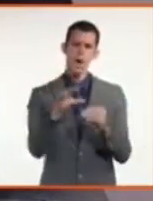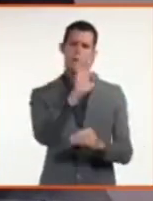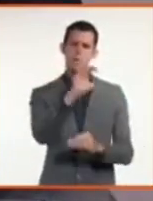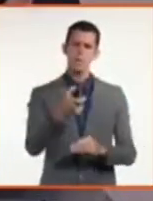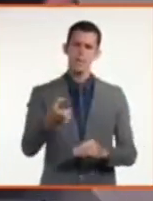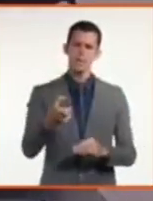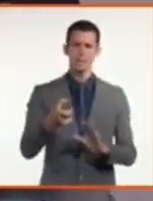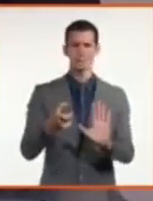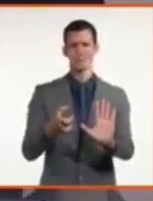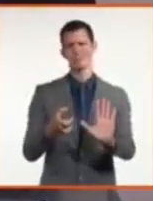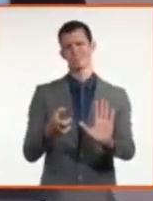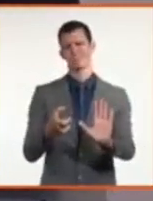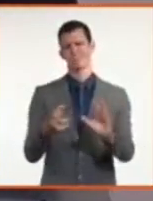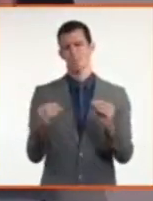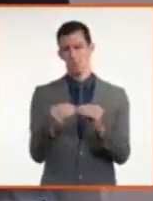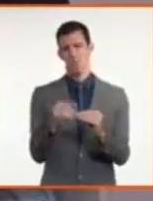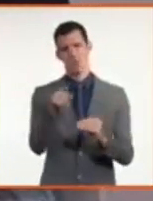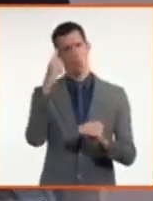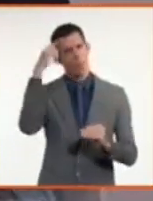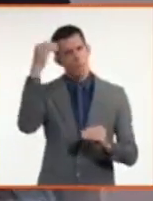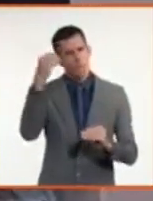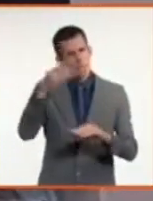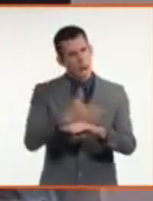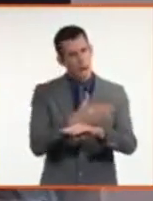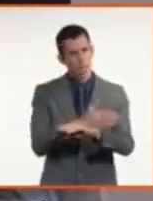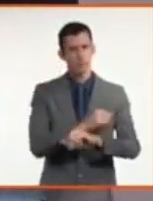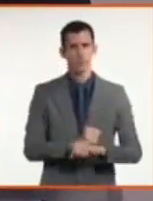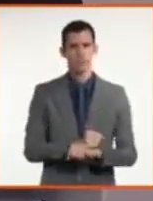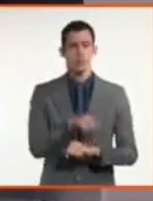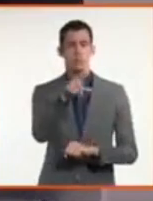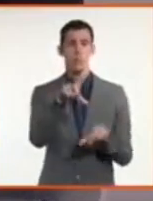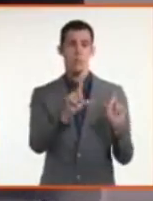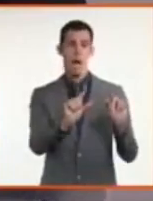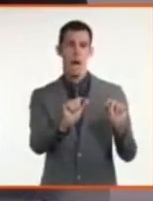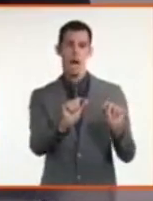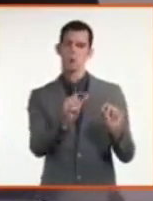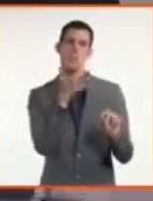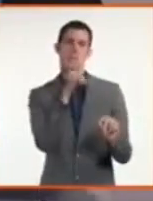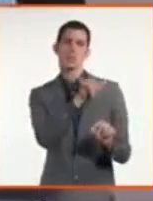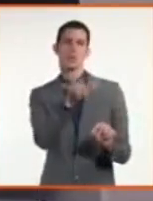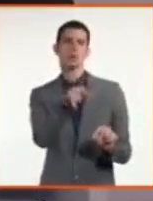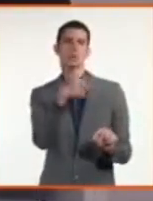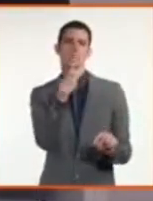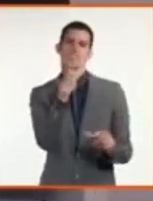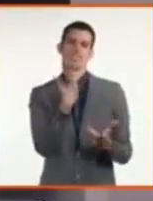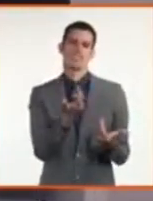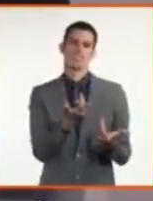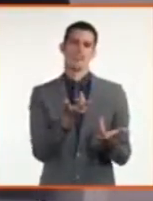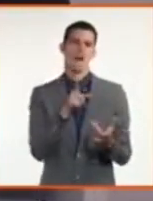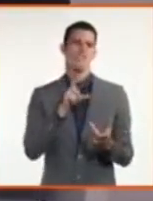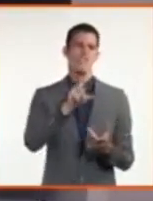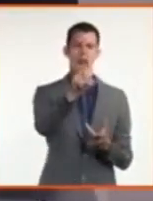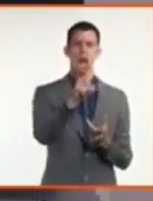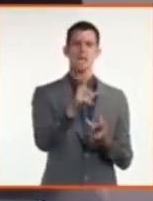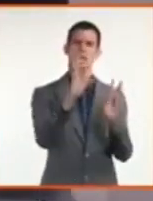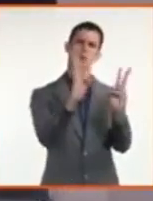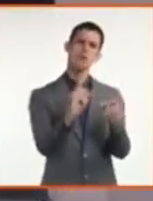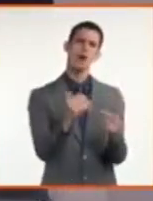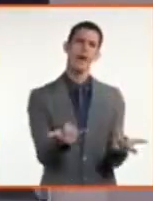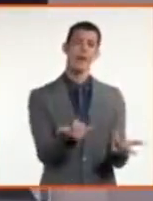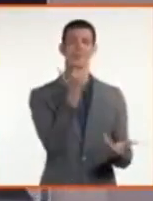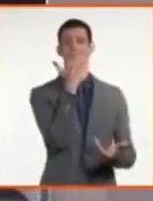monetaria de lo tiene que haber un manejo los equilibrios marco macroeconómico o sea tiene que haber un conjunto de medidas en las que estamos trabajando precisamente